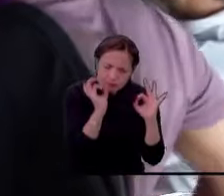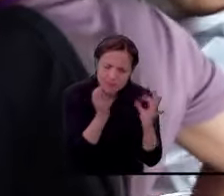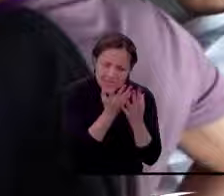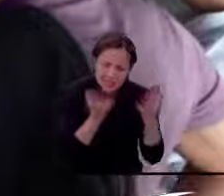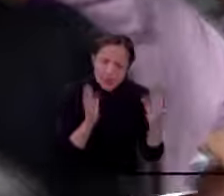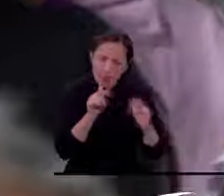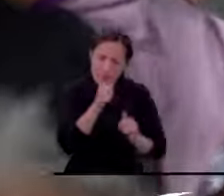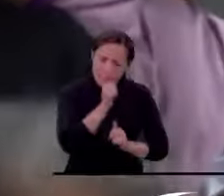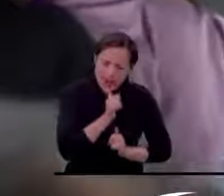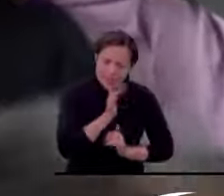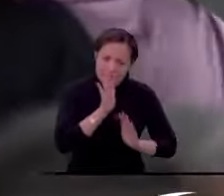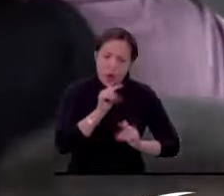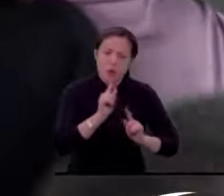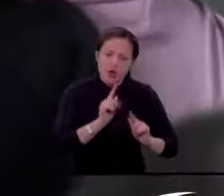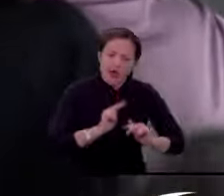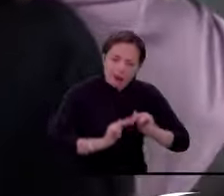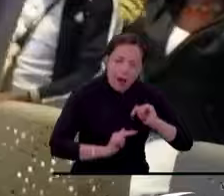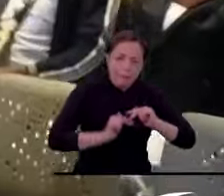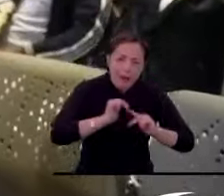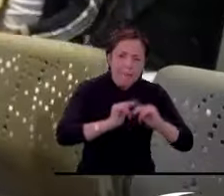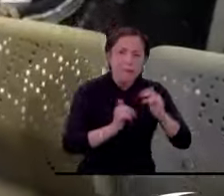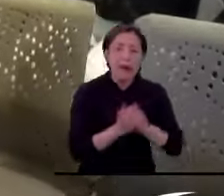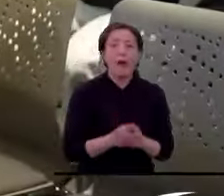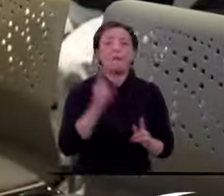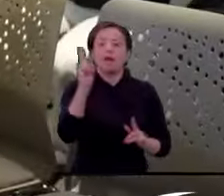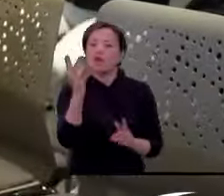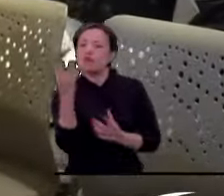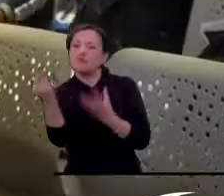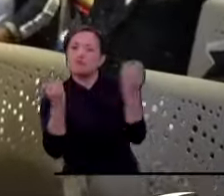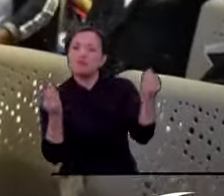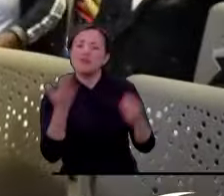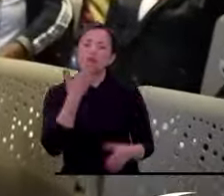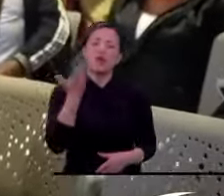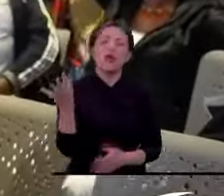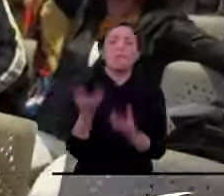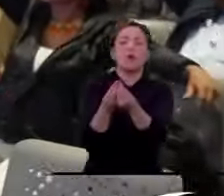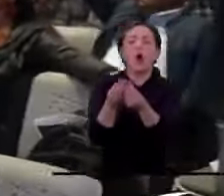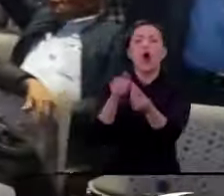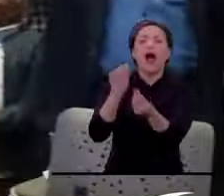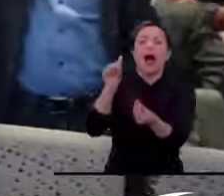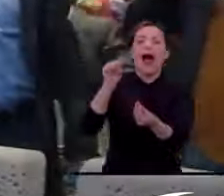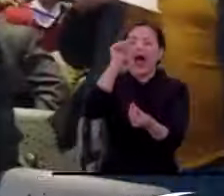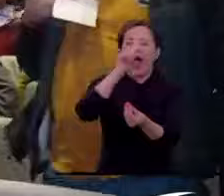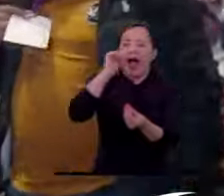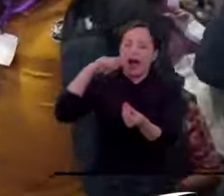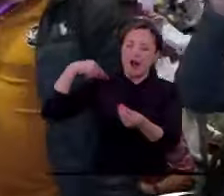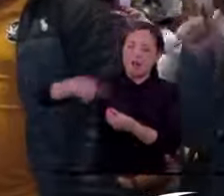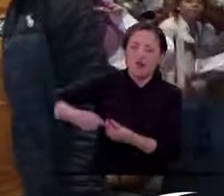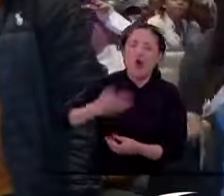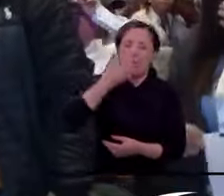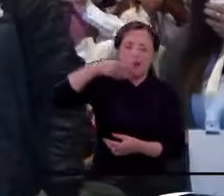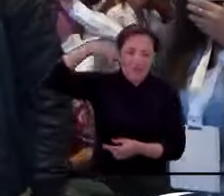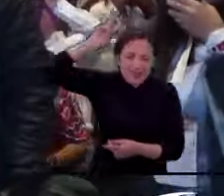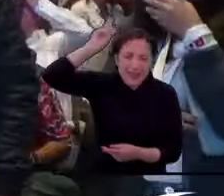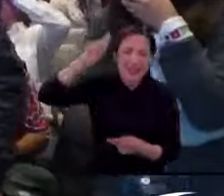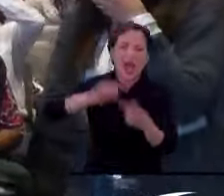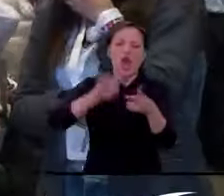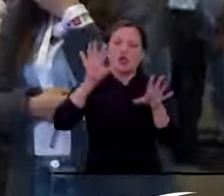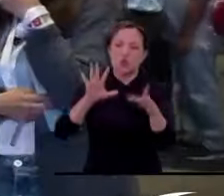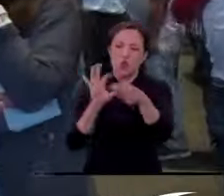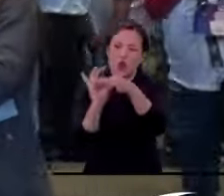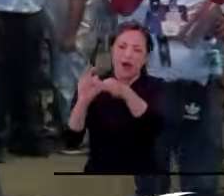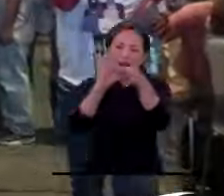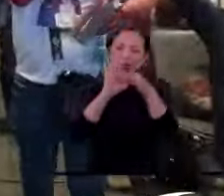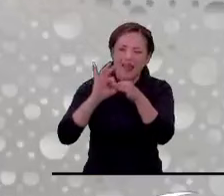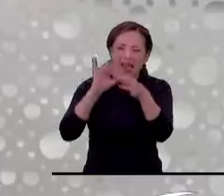Sin embargo, partidos que representan a comunidades afro e indígenas como la Alianza Democrática Amplia y el MAIS no comparten la idea de participar en un